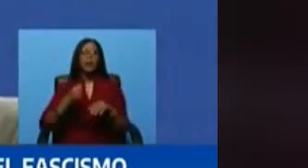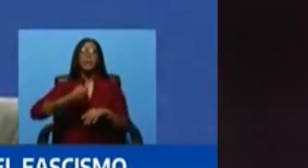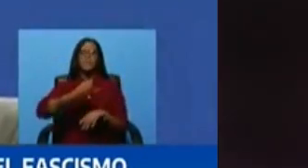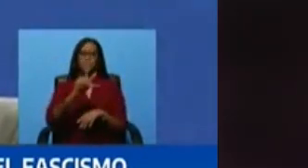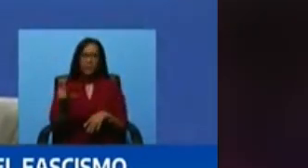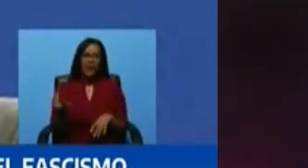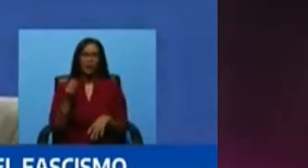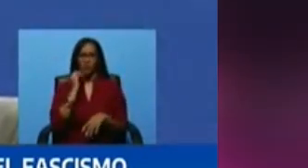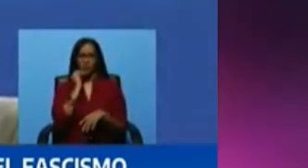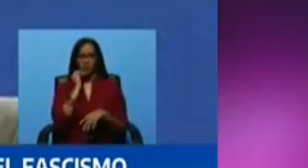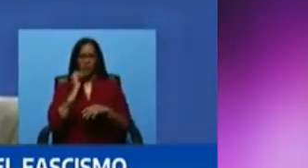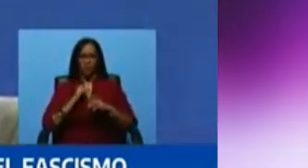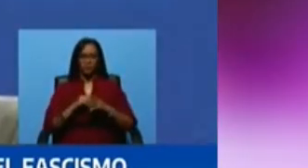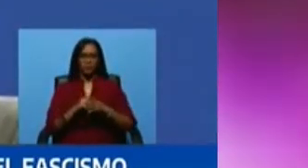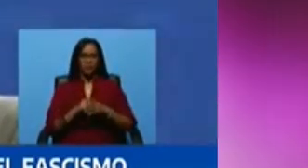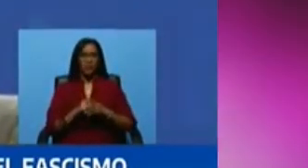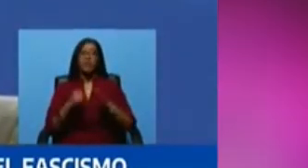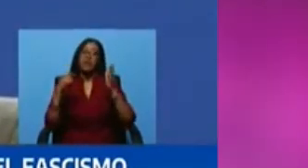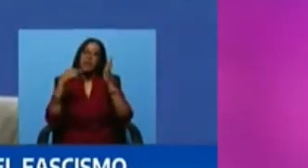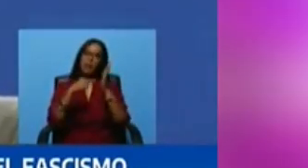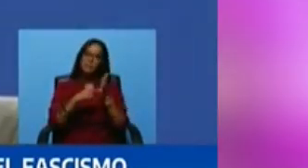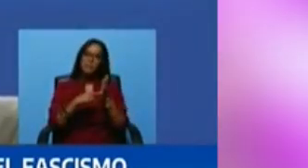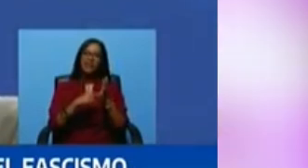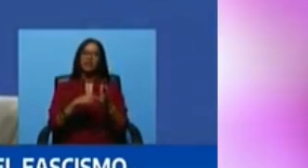generaciones. Y en